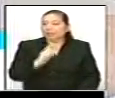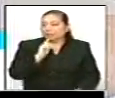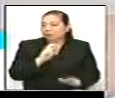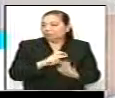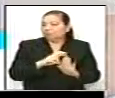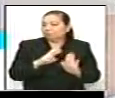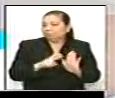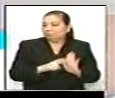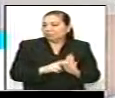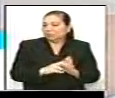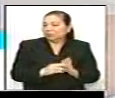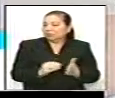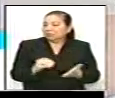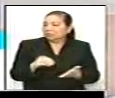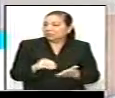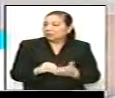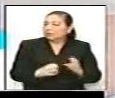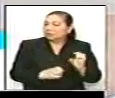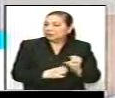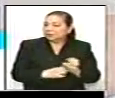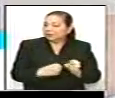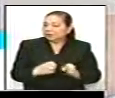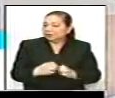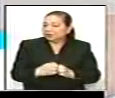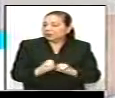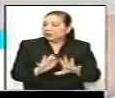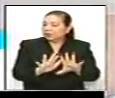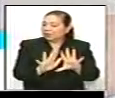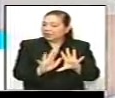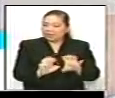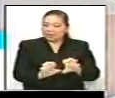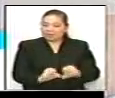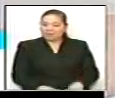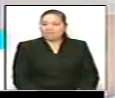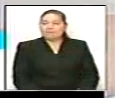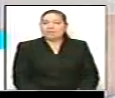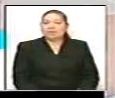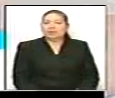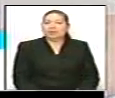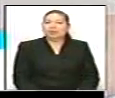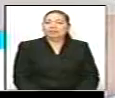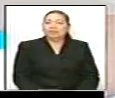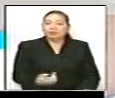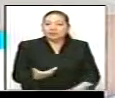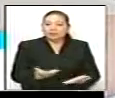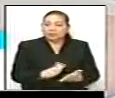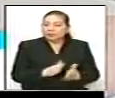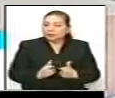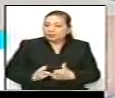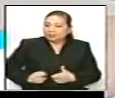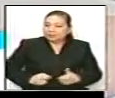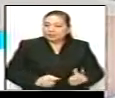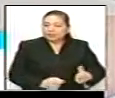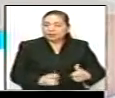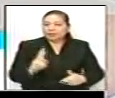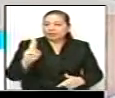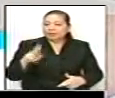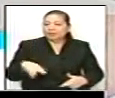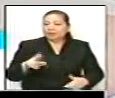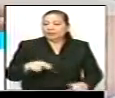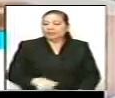que ellos están ahorita en etapa de evaluación, topografía y reconocimiento de toda la cuenca del río Rímac,